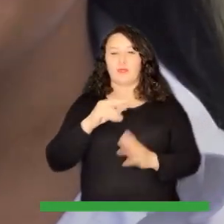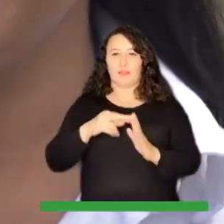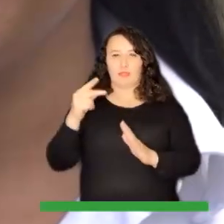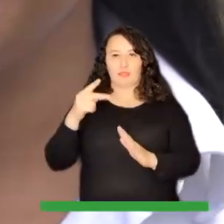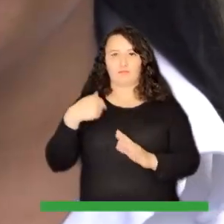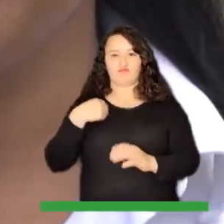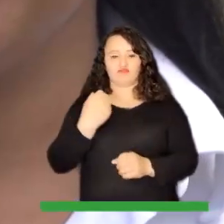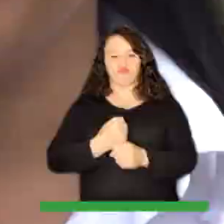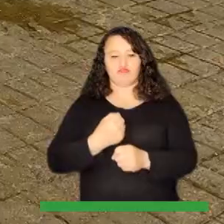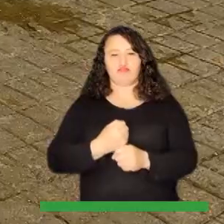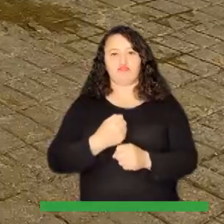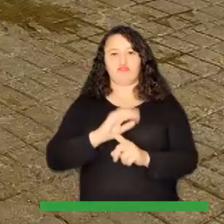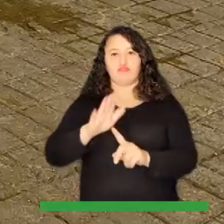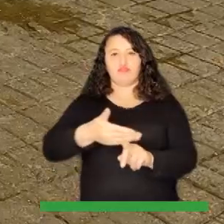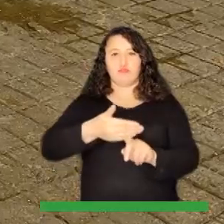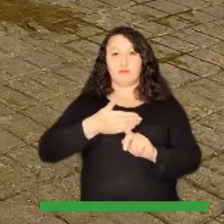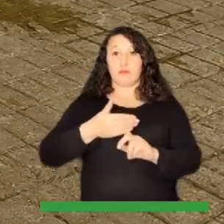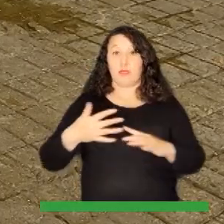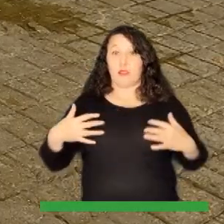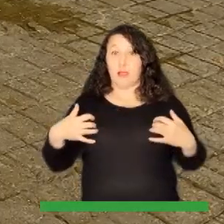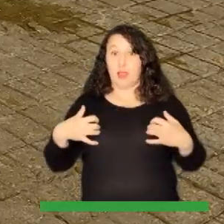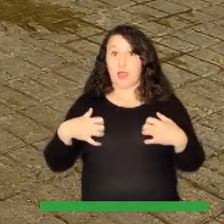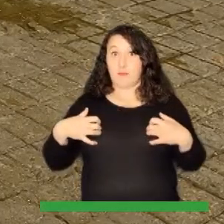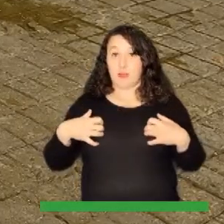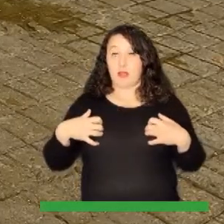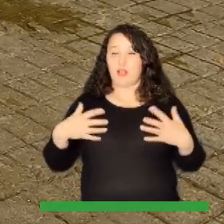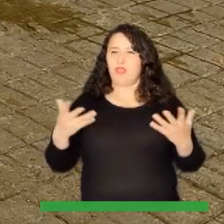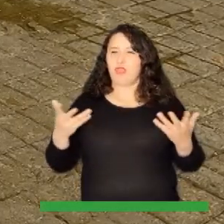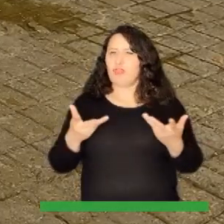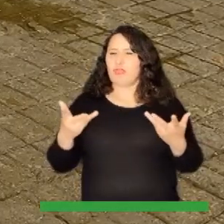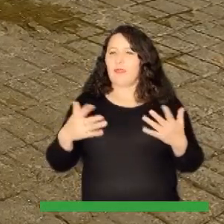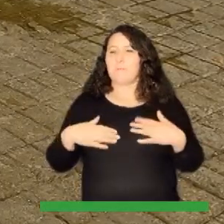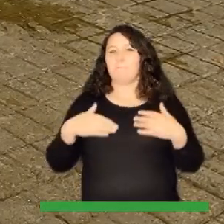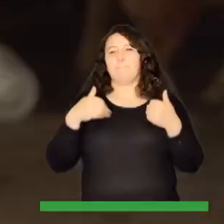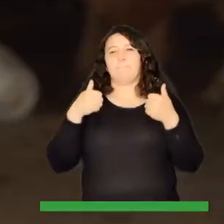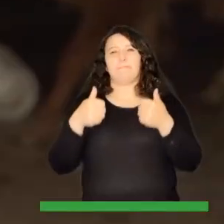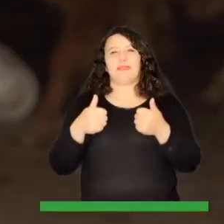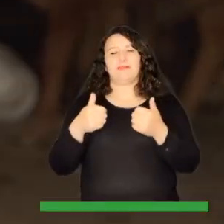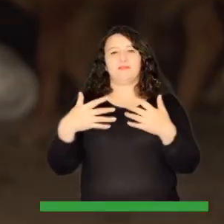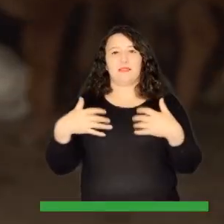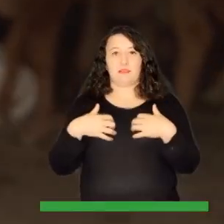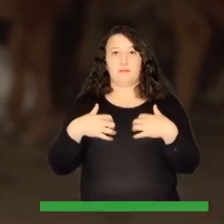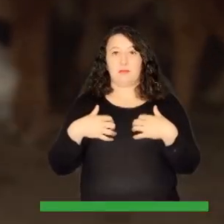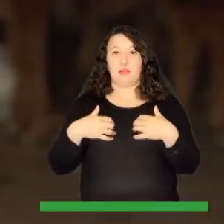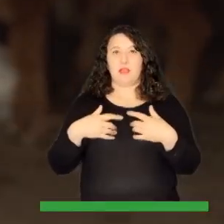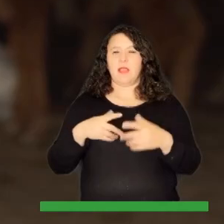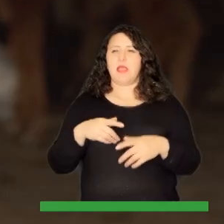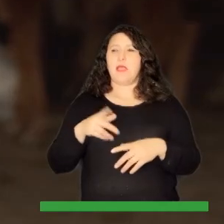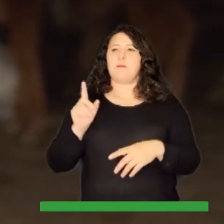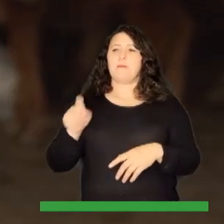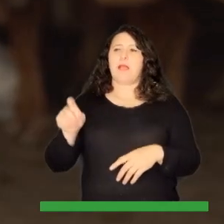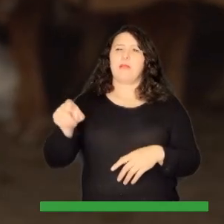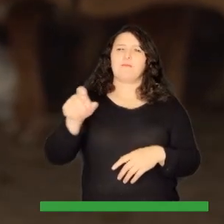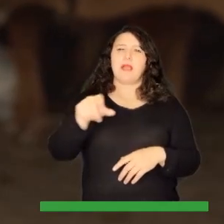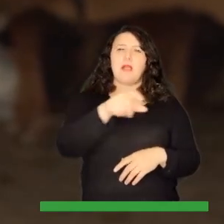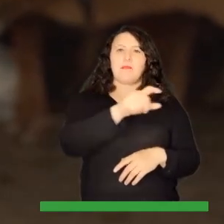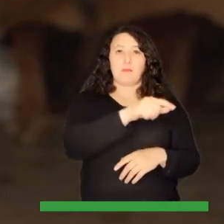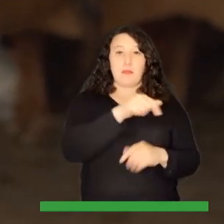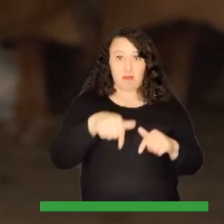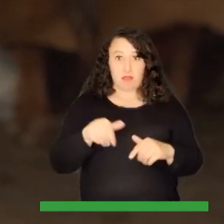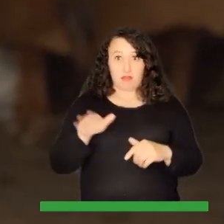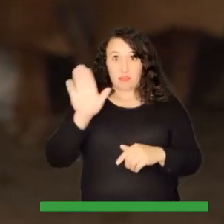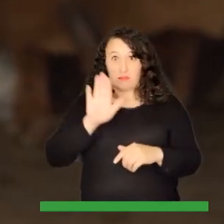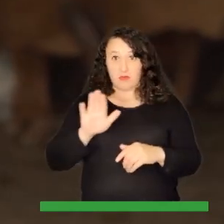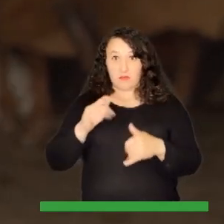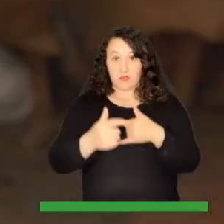estoy laborando en el área de protección animal, en el área de bienestar animal. La mayoría de predios que se han visitado hasta la fecha acá